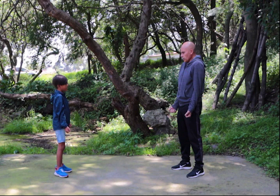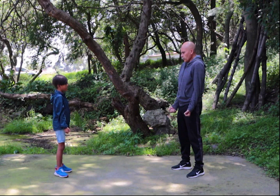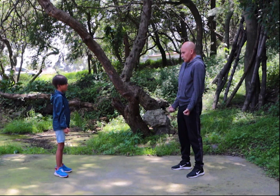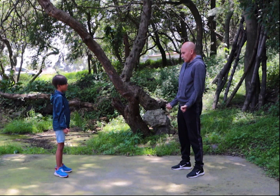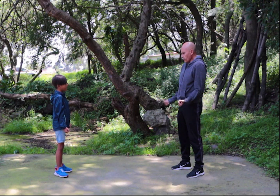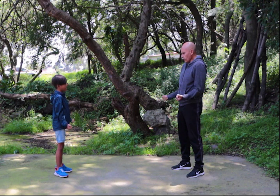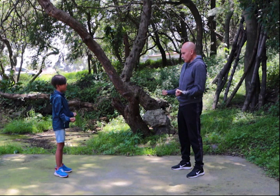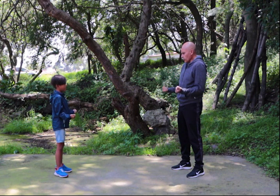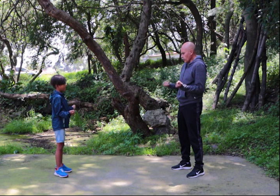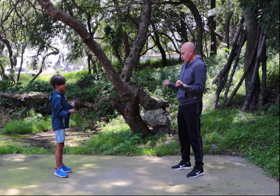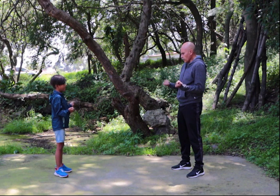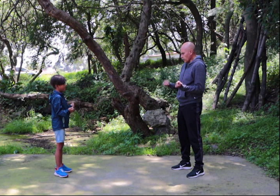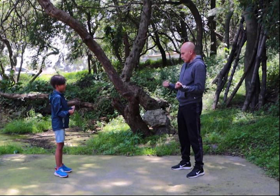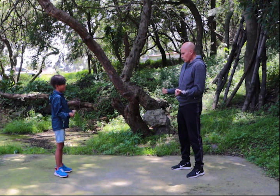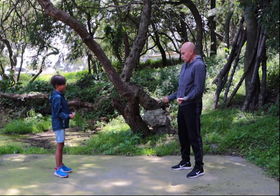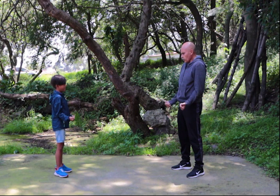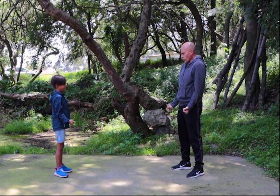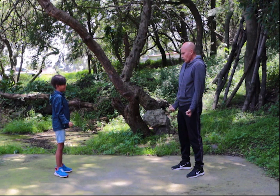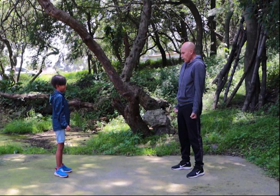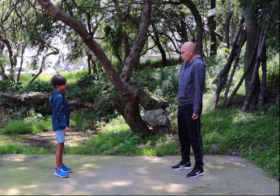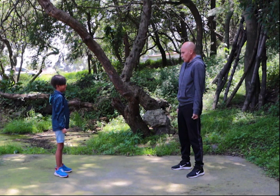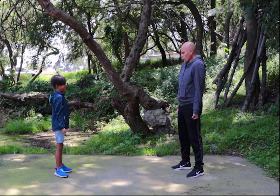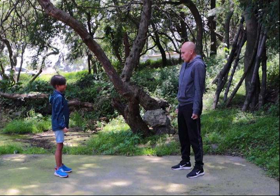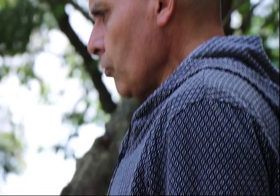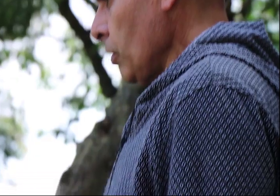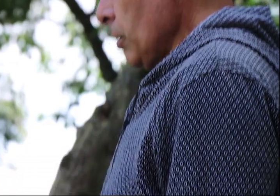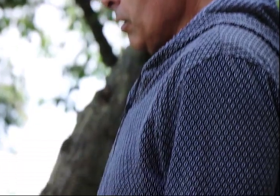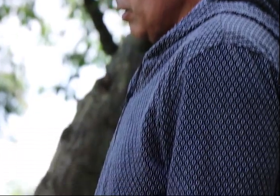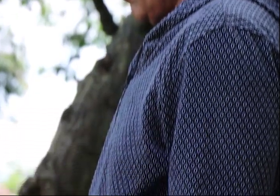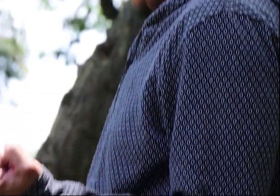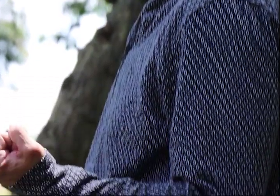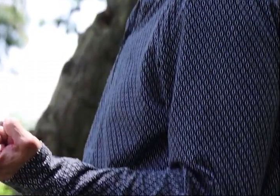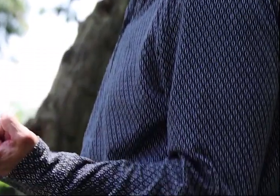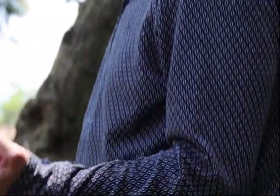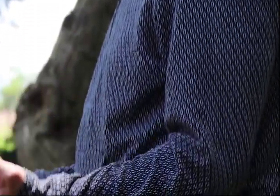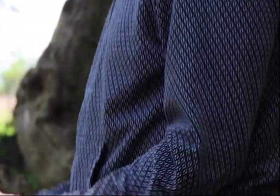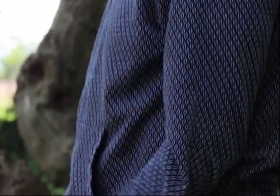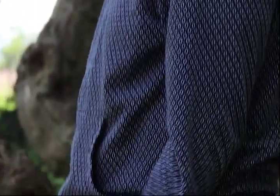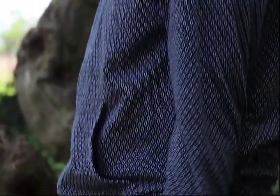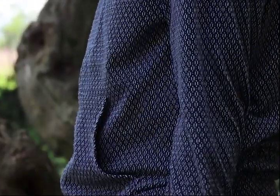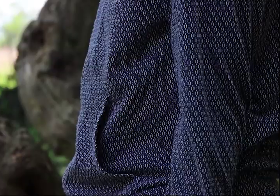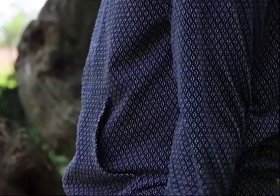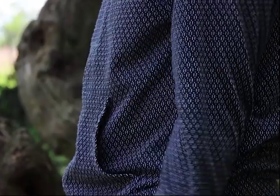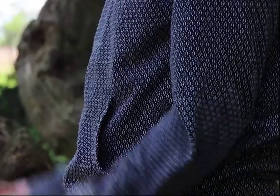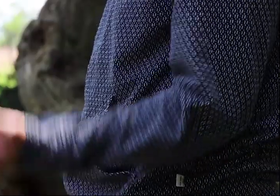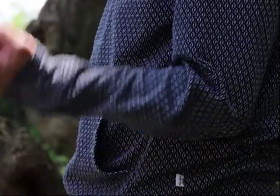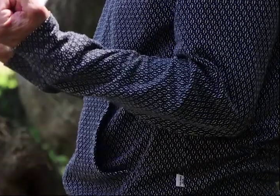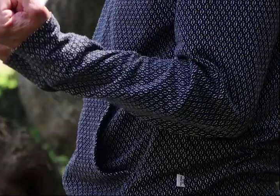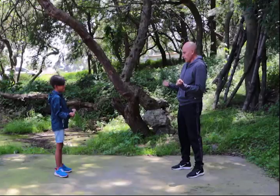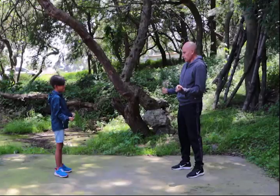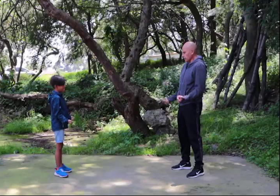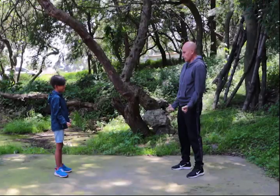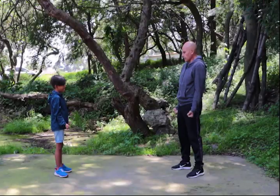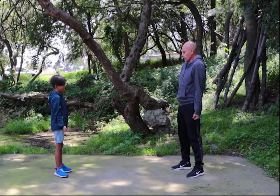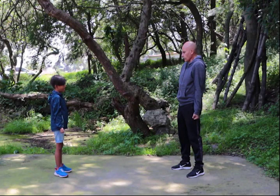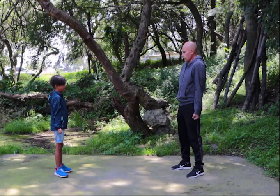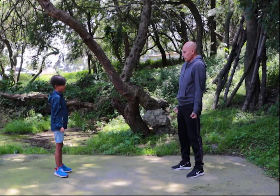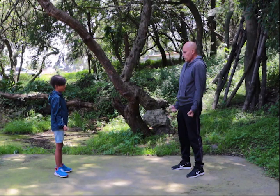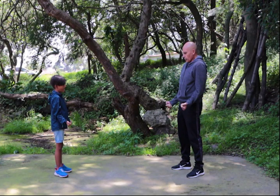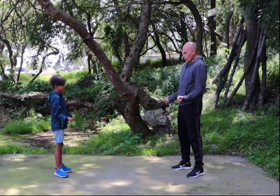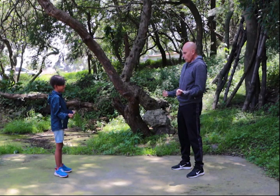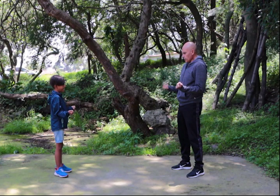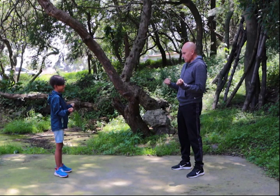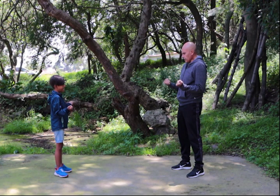cuerpo y vamos a hacer la flexión a 90 grados. Bajamos, flexionamos, exacto, muy bien. Yair, así